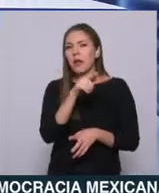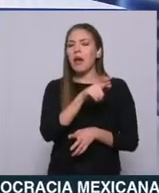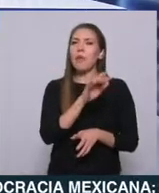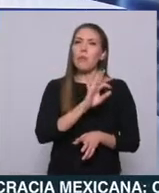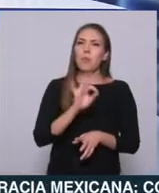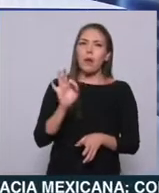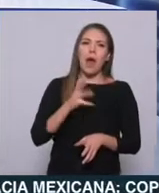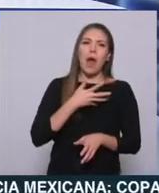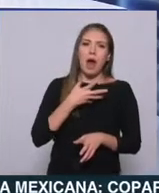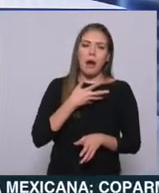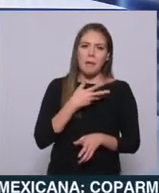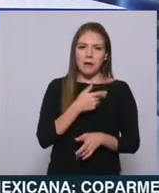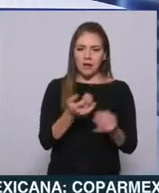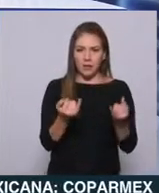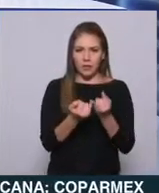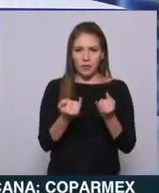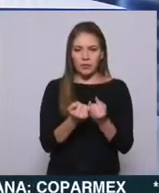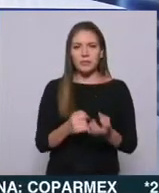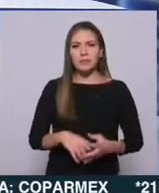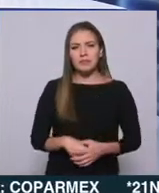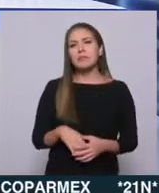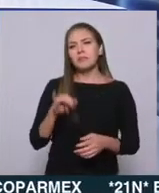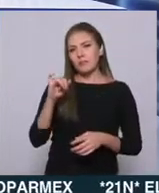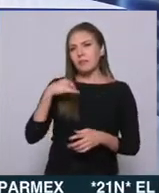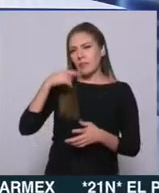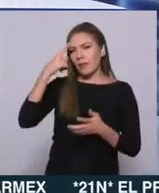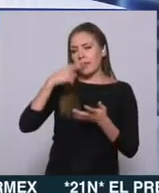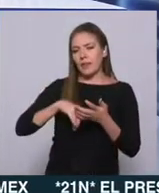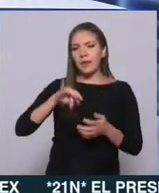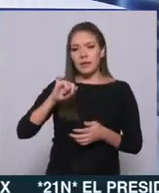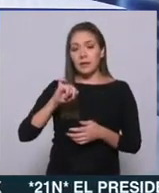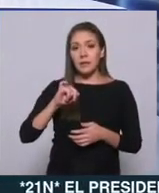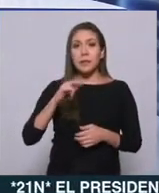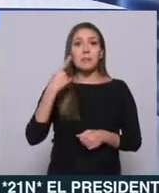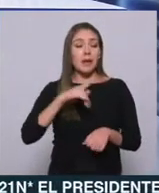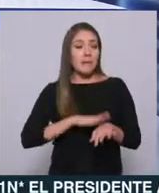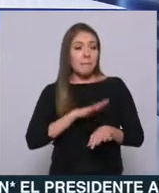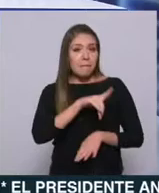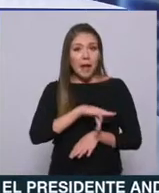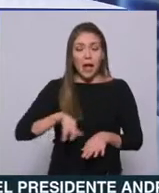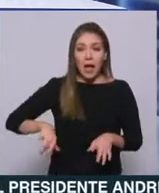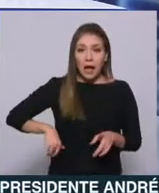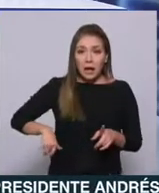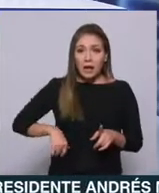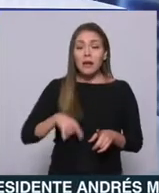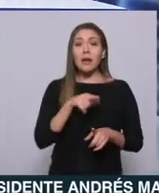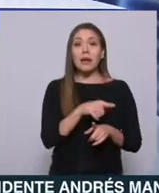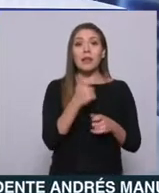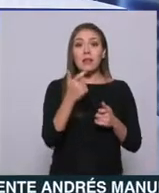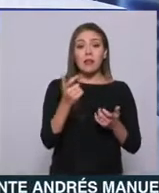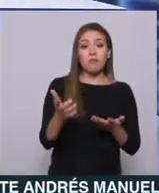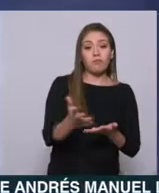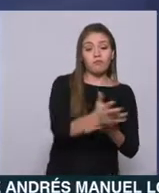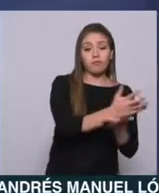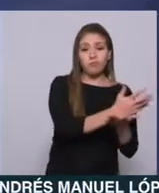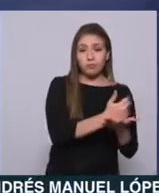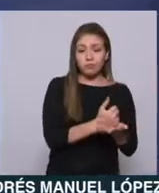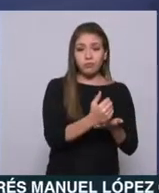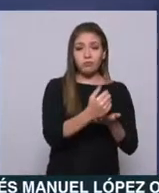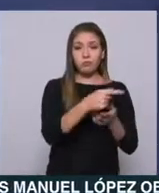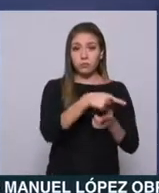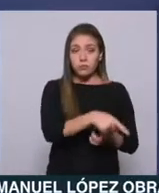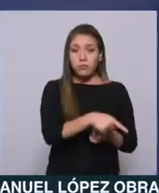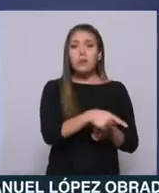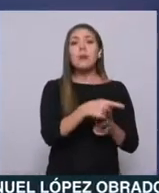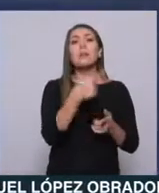ya veremos. Y lo aquí lo más interesante es que el dinero que se junte, pues va a ir a una causa muy noble y además de justicia histórica. Así